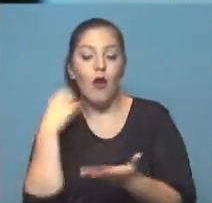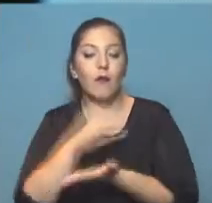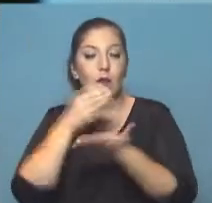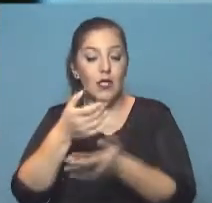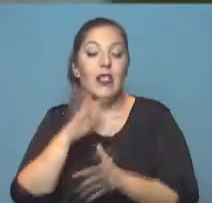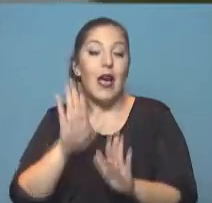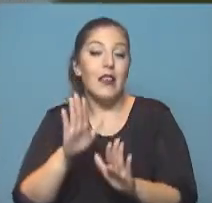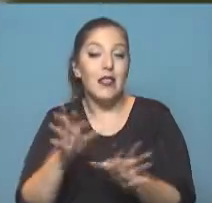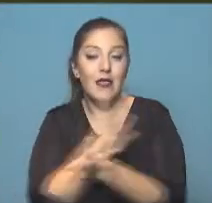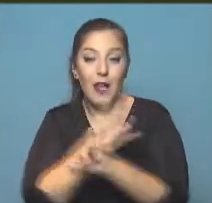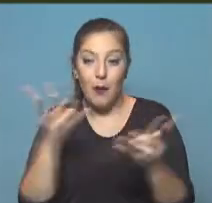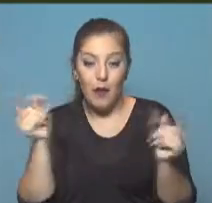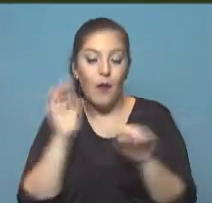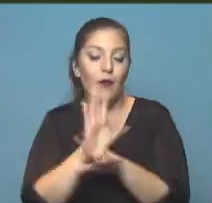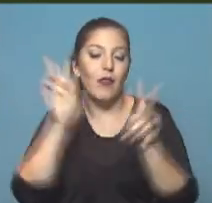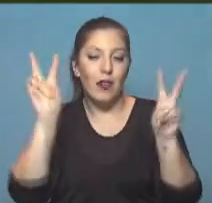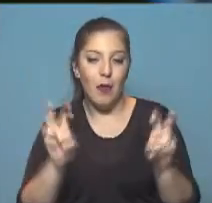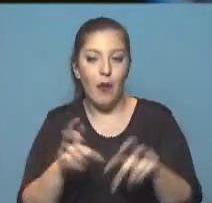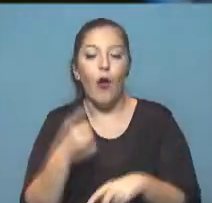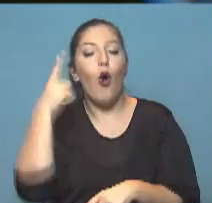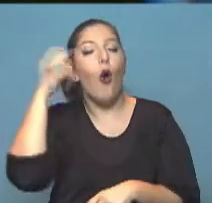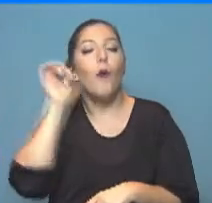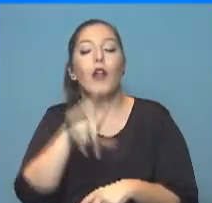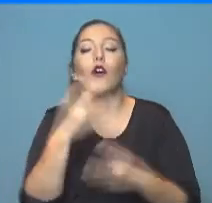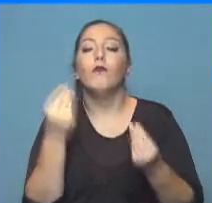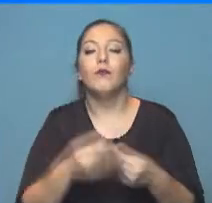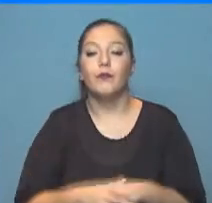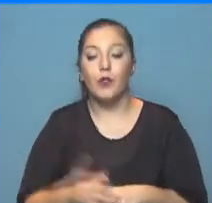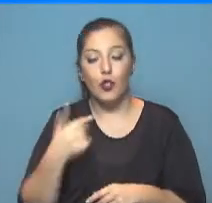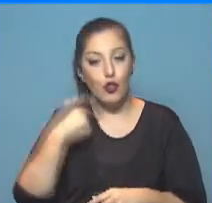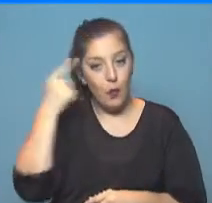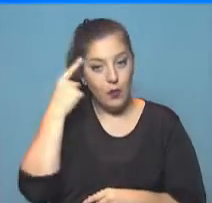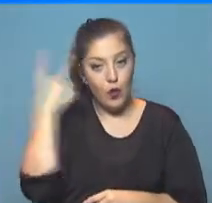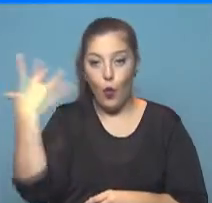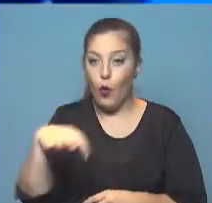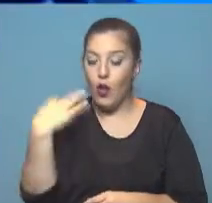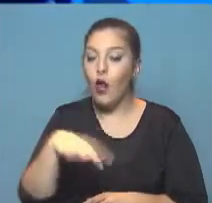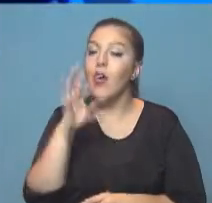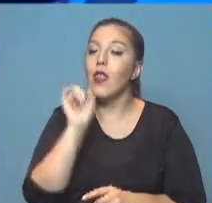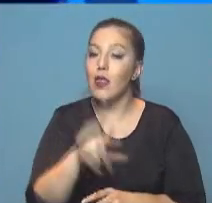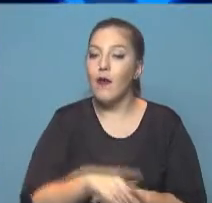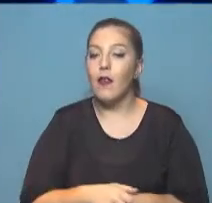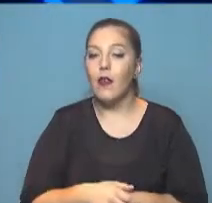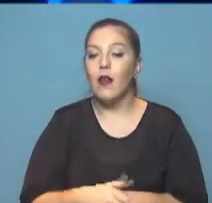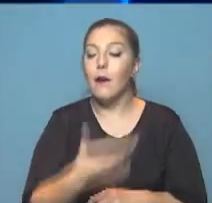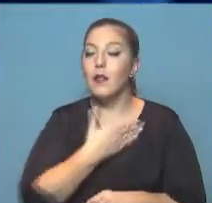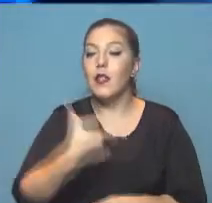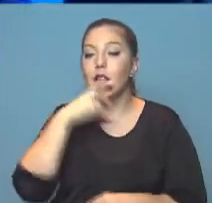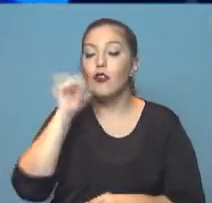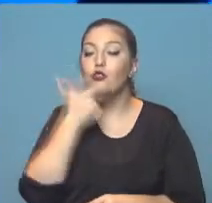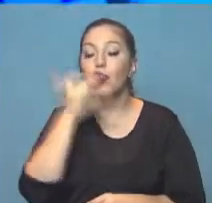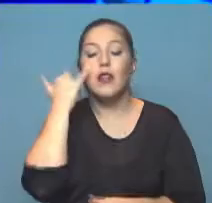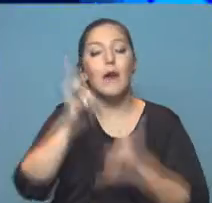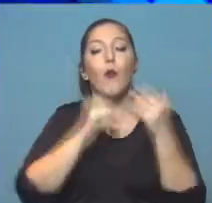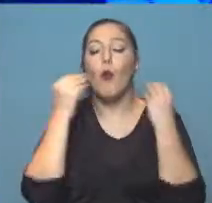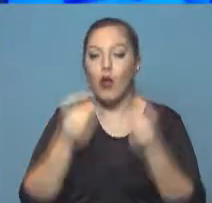quién sabe, se terminaba con esta cuestión. ¿Cuál es tu opinión? Yo creo que el único que se merecía esto era el presidente Santos y voy a explicar